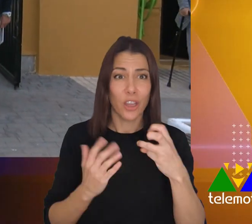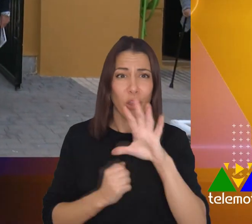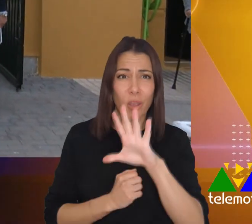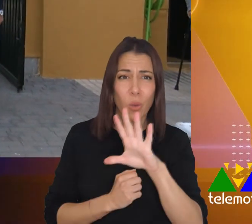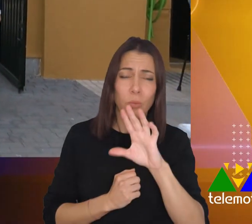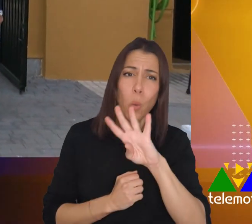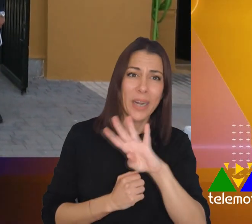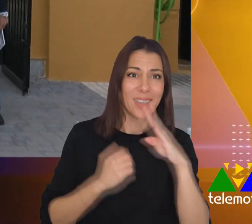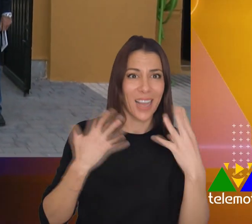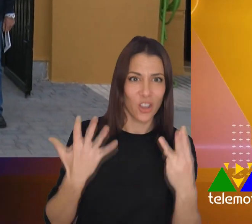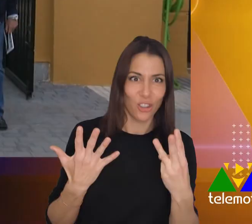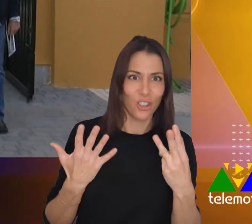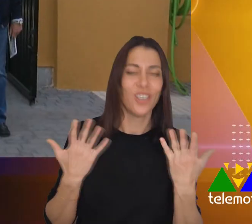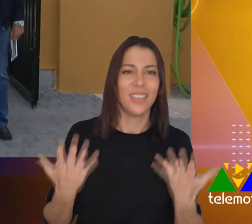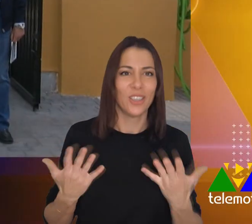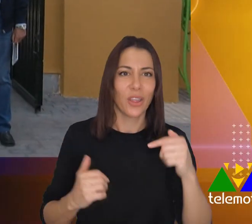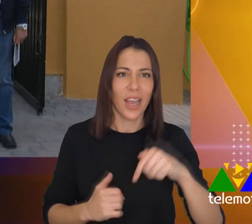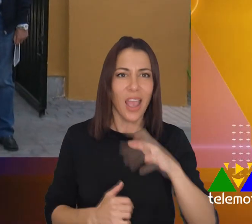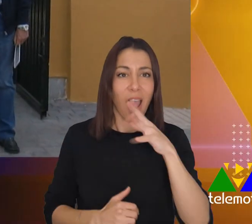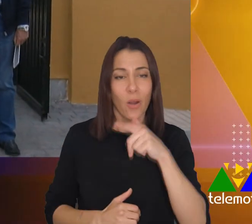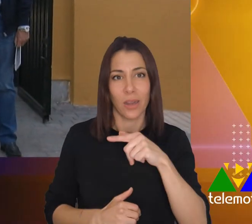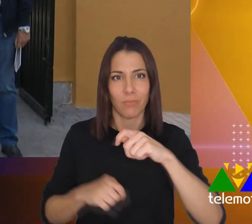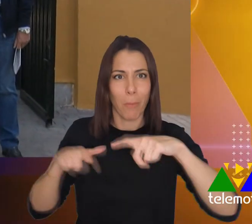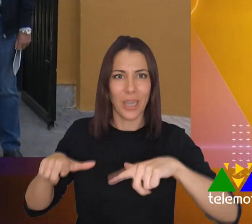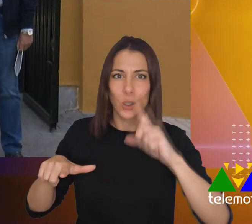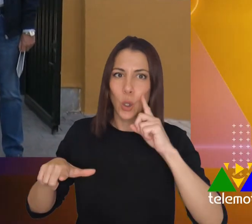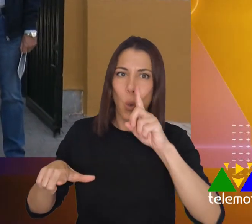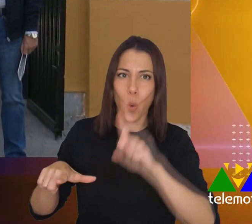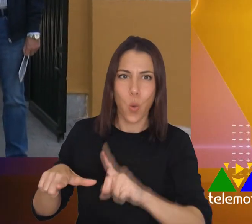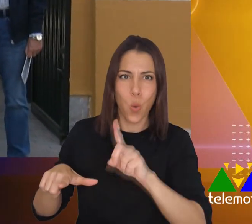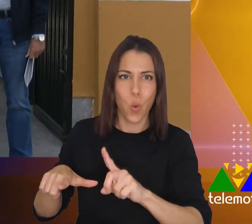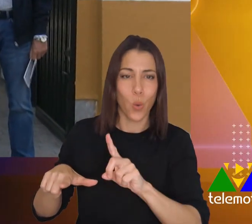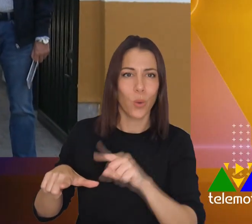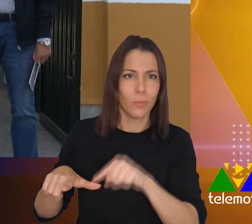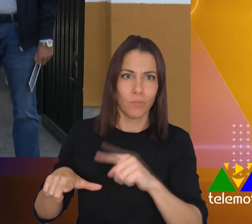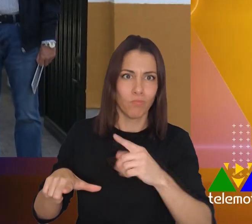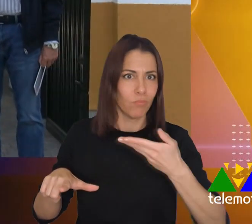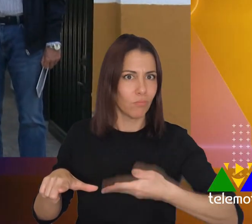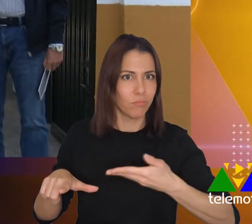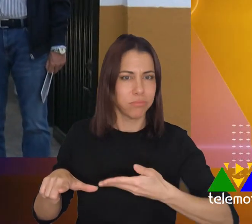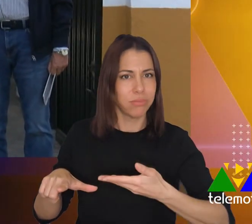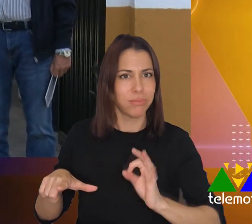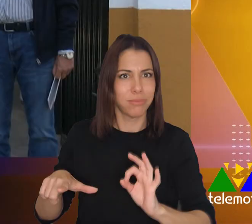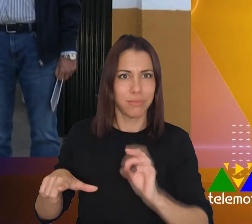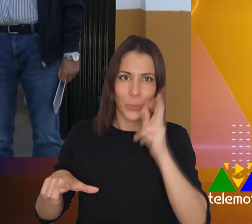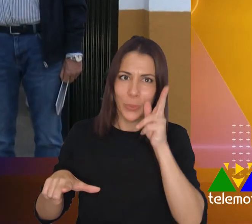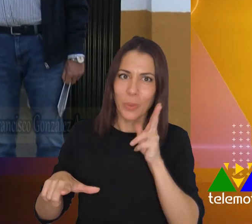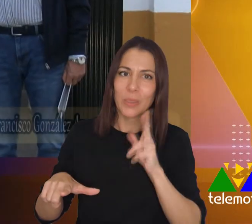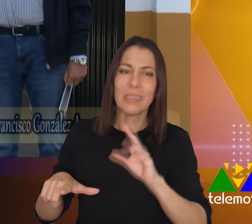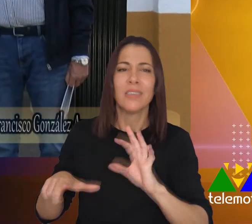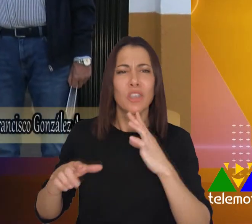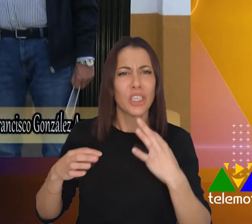1858, nos venimos ya al patio 1, un patio que vemos lógicamente con una cierta relevancia, una prestancia y una